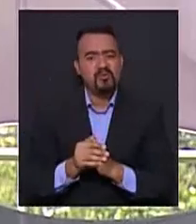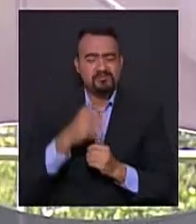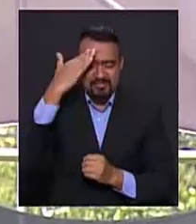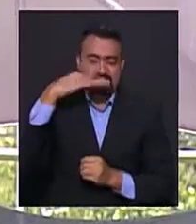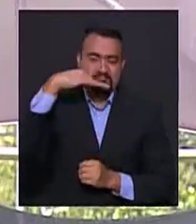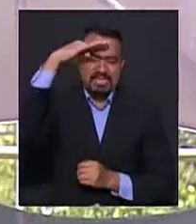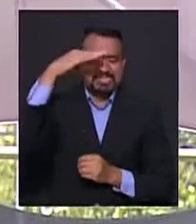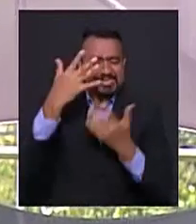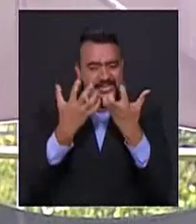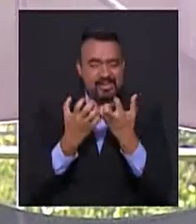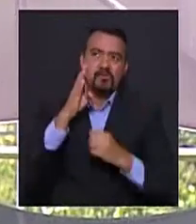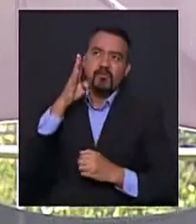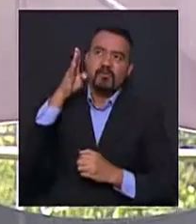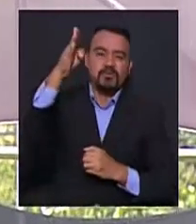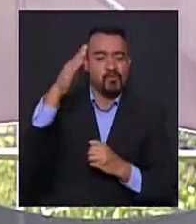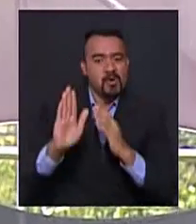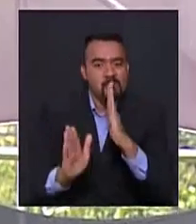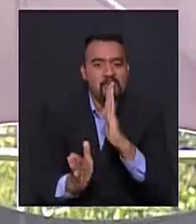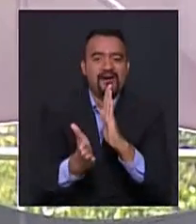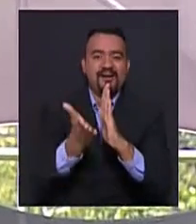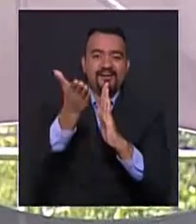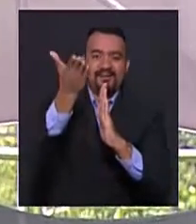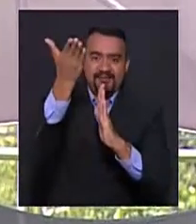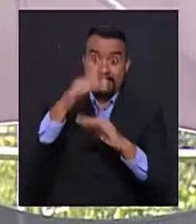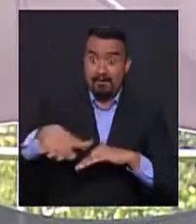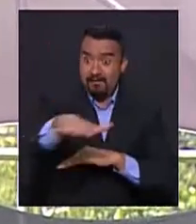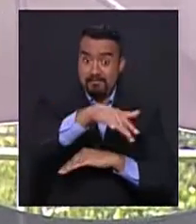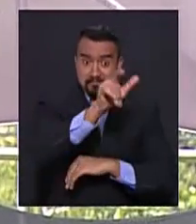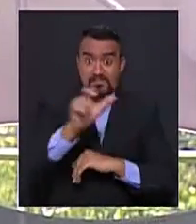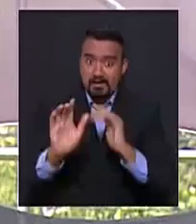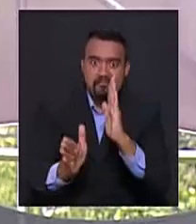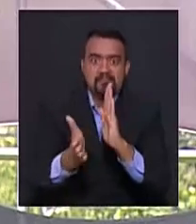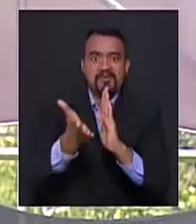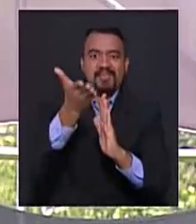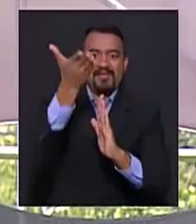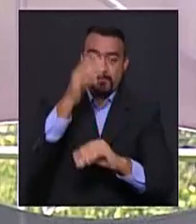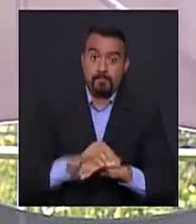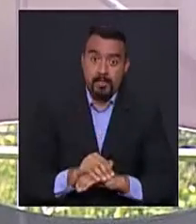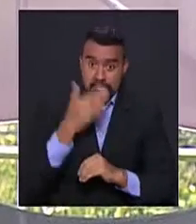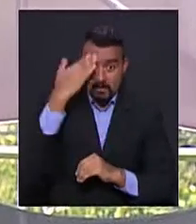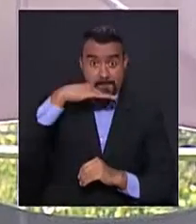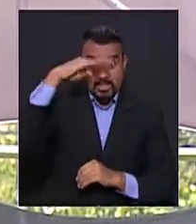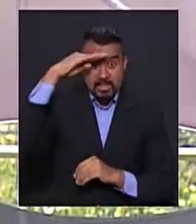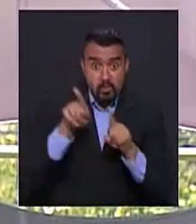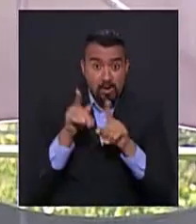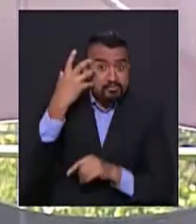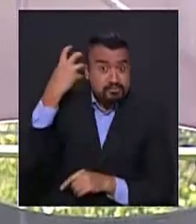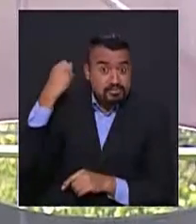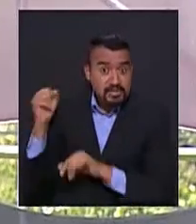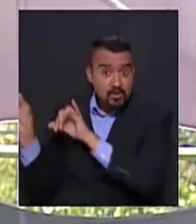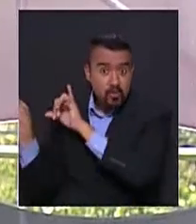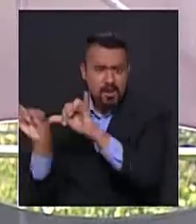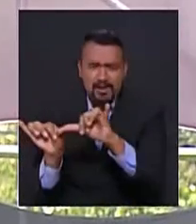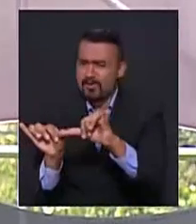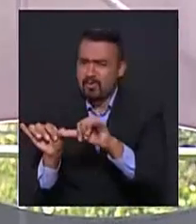nuestros hijos, y que lo que hemos logrado, porque evidentemente esta ciudad de hoy no es la de ayer,